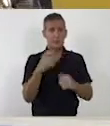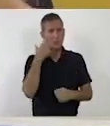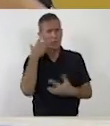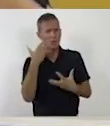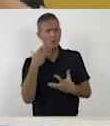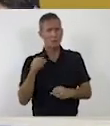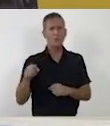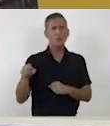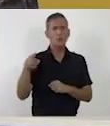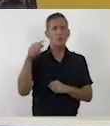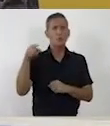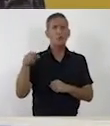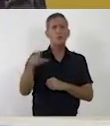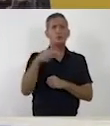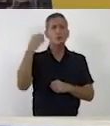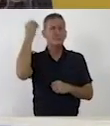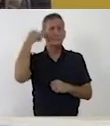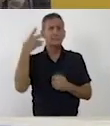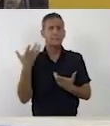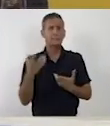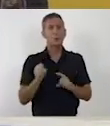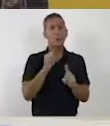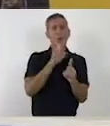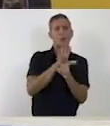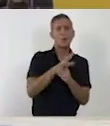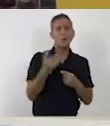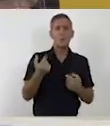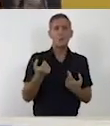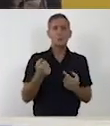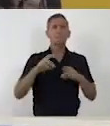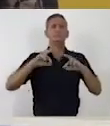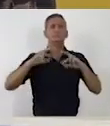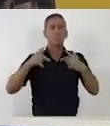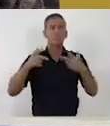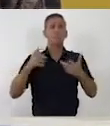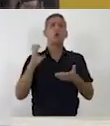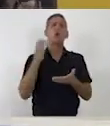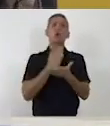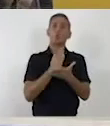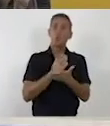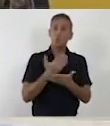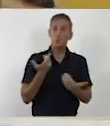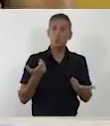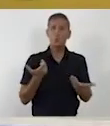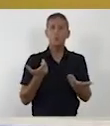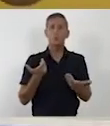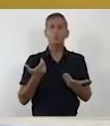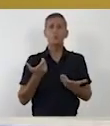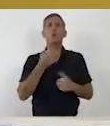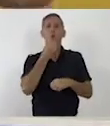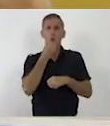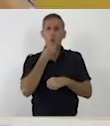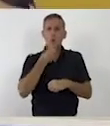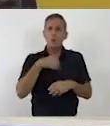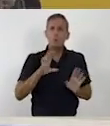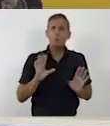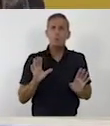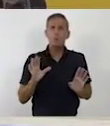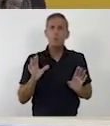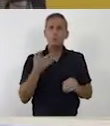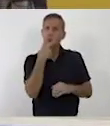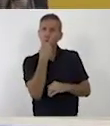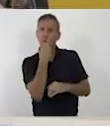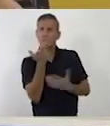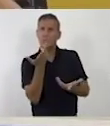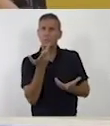casas, es importante que ustedes sepan que una vez que ustedes comiencen otra vez o se reinicie el curso escolar, van a tener la posibilidad